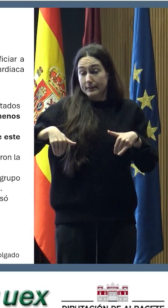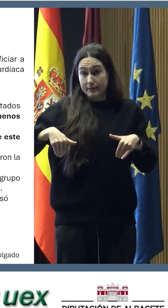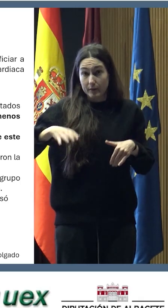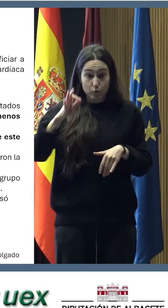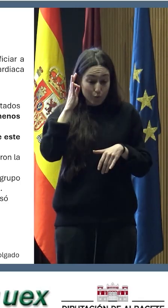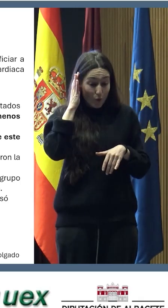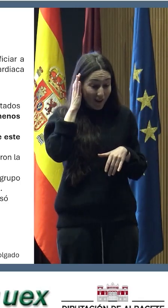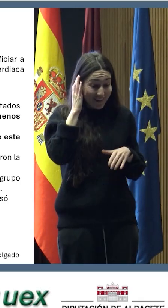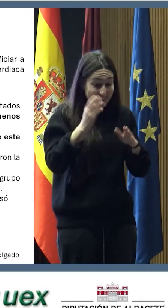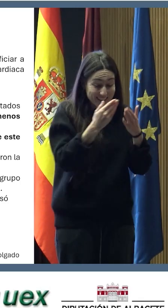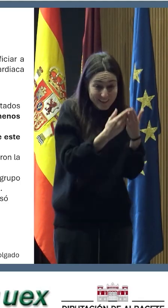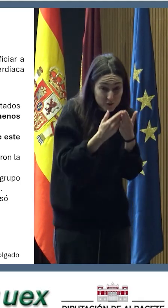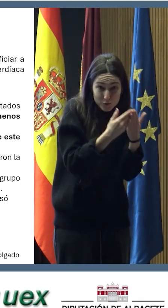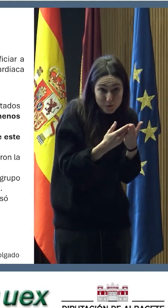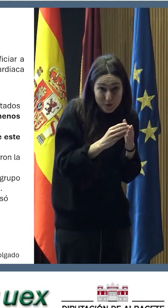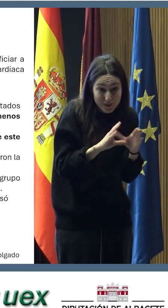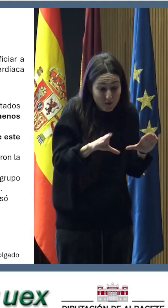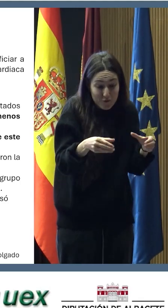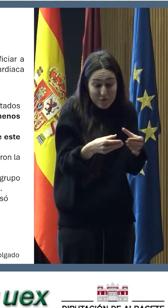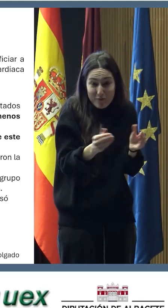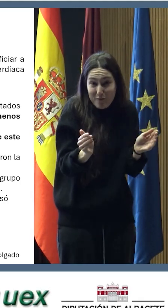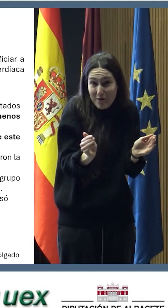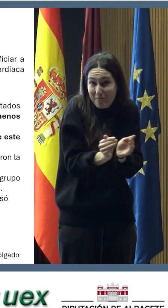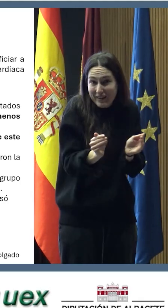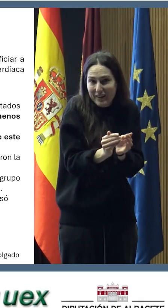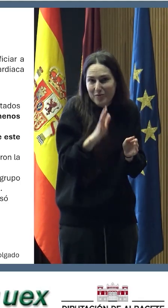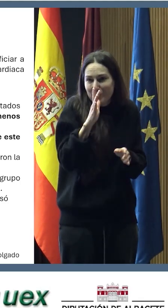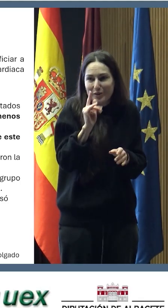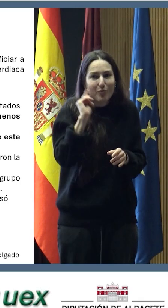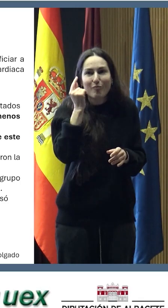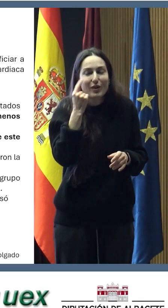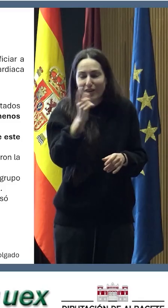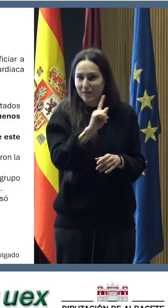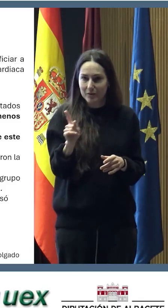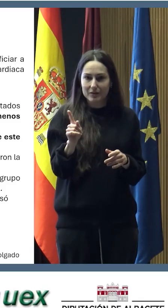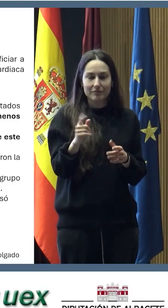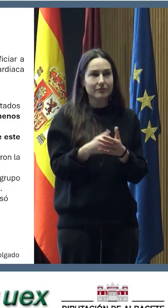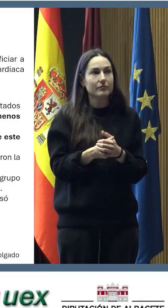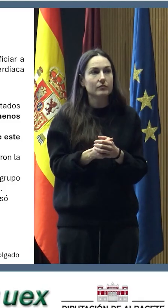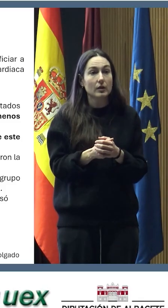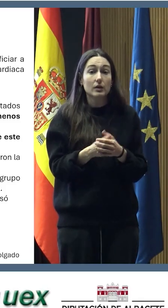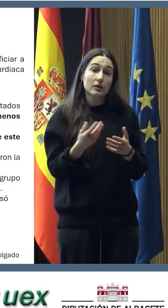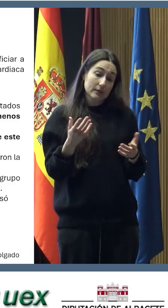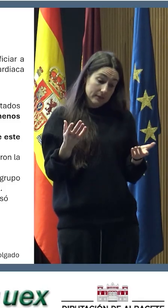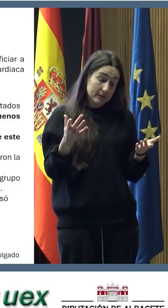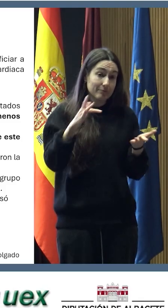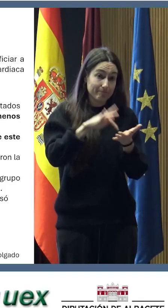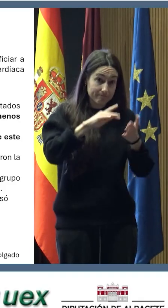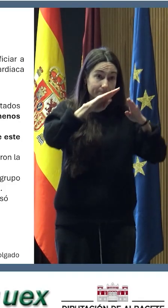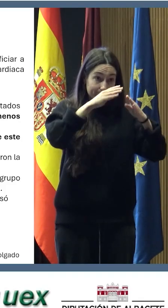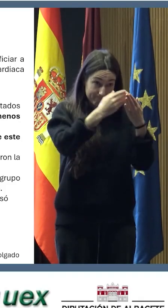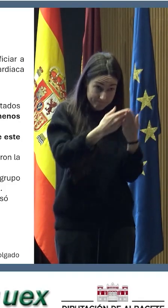pequeñita, pues este hecho pasó desapercibido. Si se hubiera estudiado